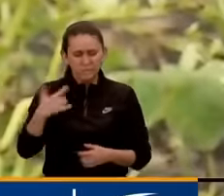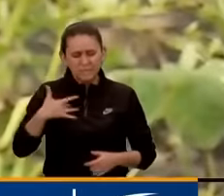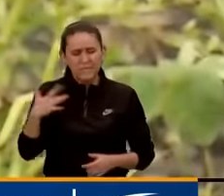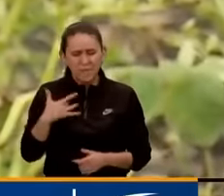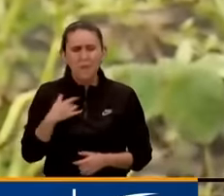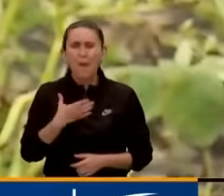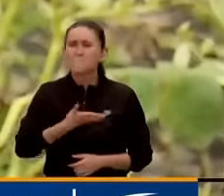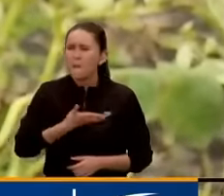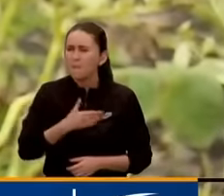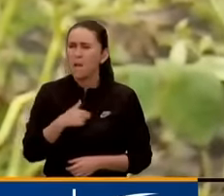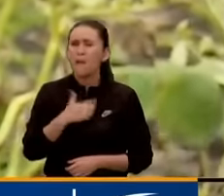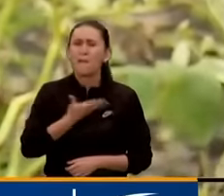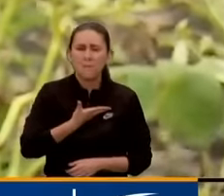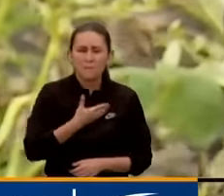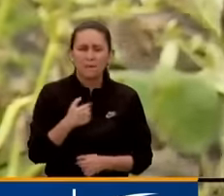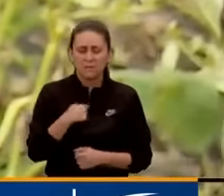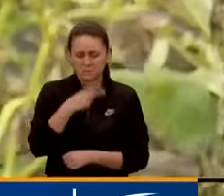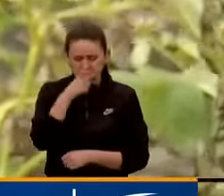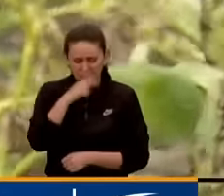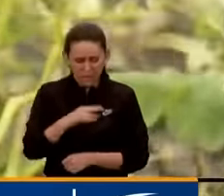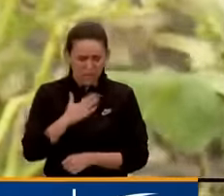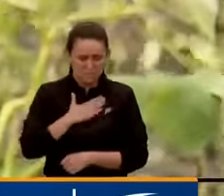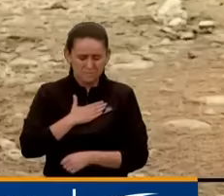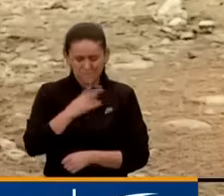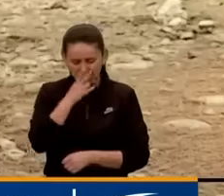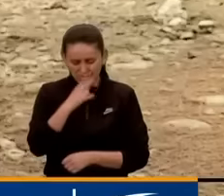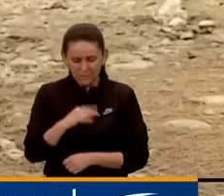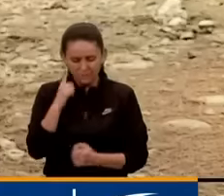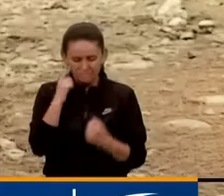yo a mi niño.